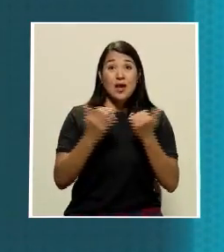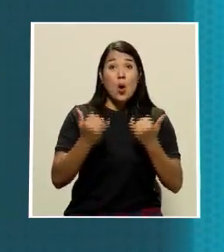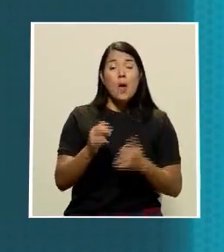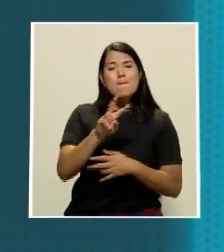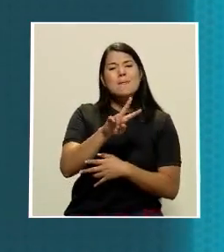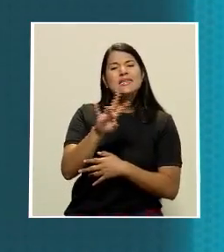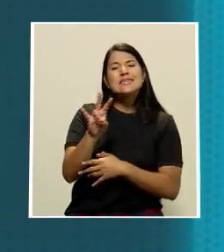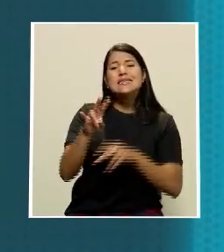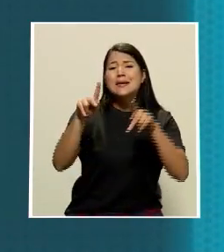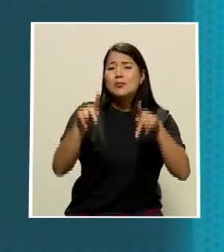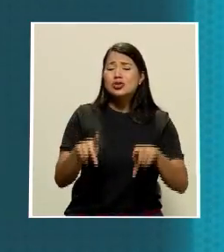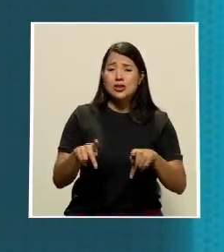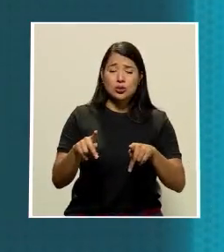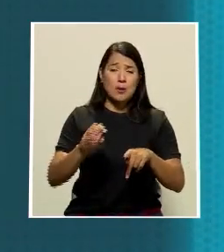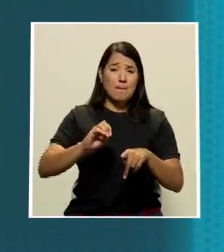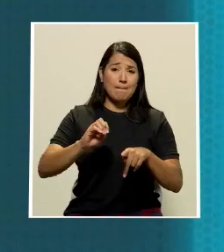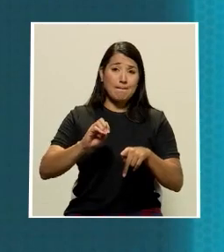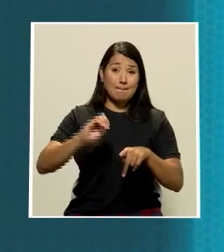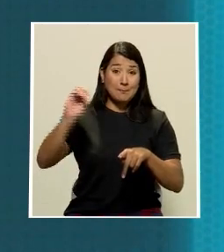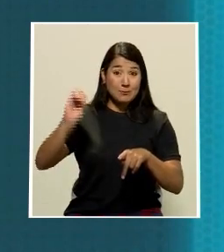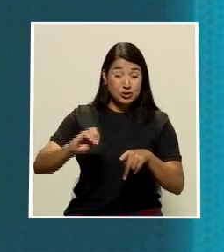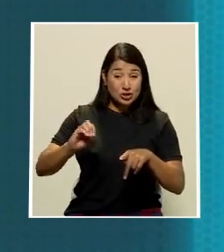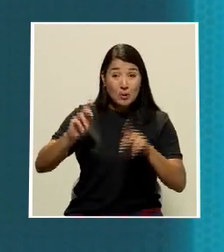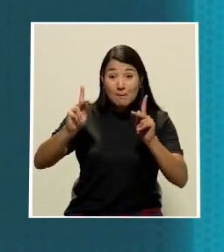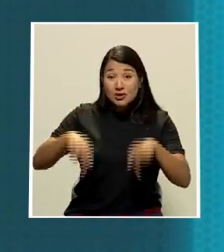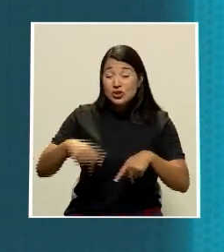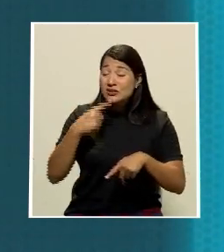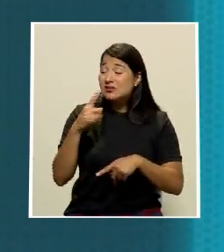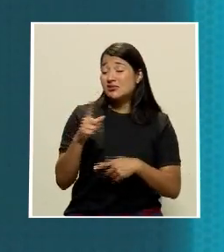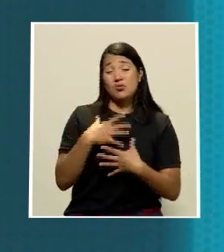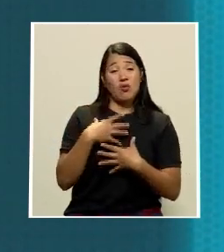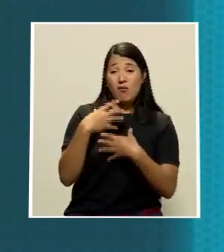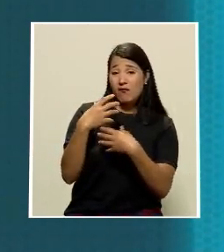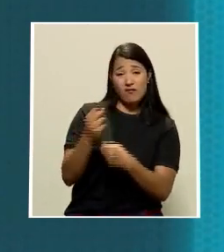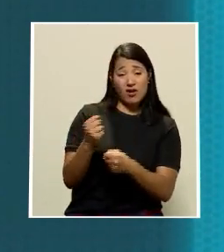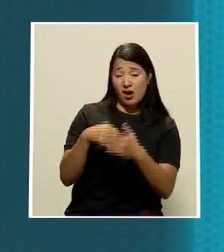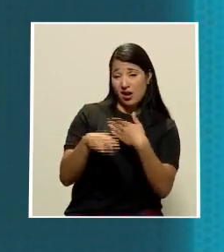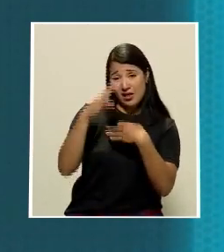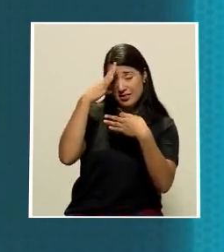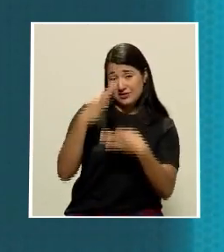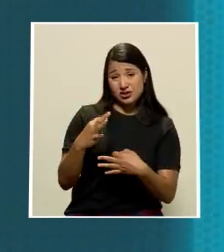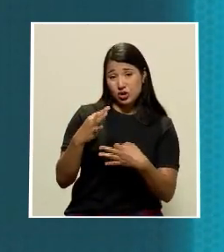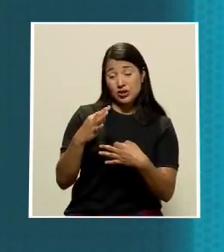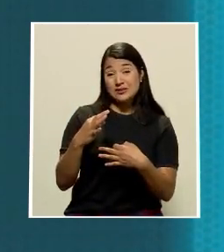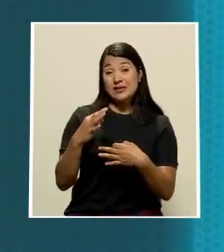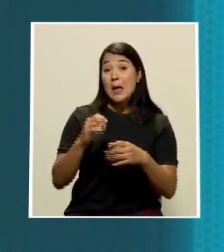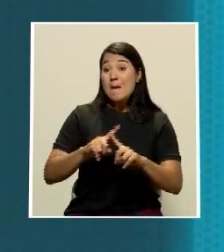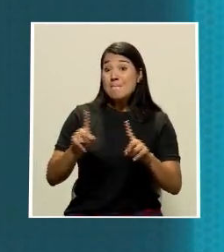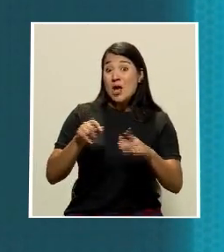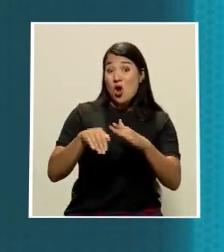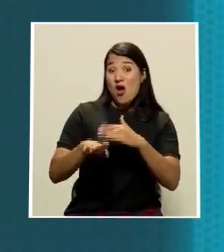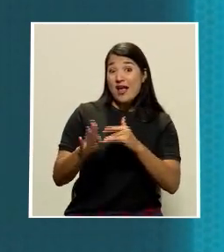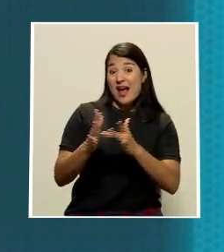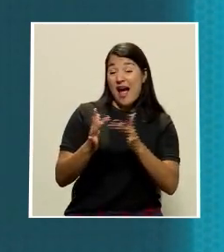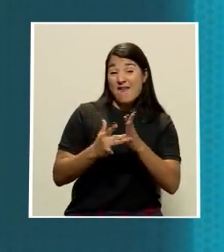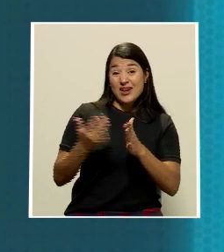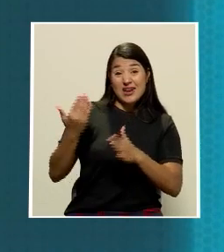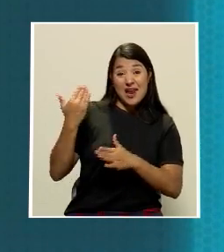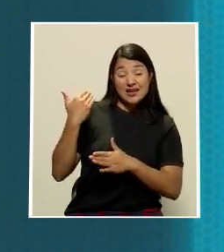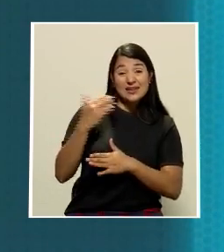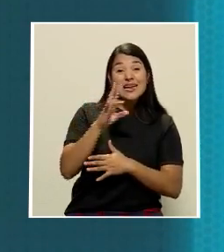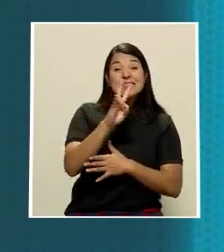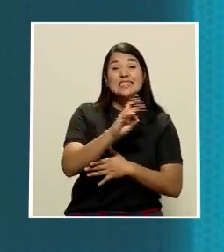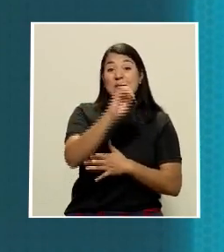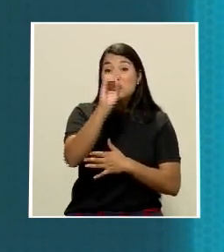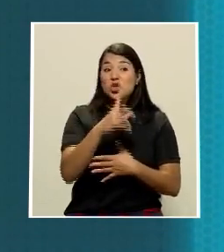las decisiones ejecutadas por el Poder Ejecutivo para enfrentar la pandemia, mientras que en abril anterior este porcentaje era del